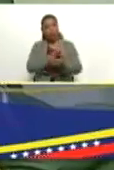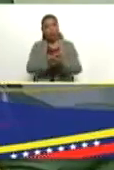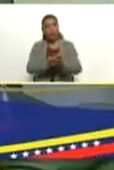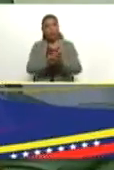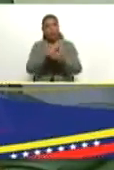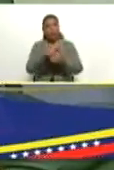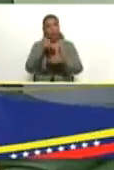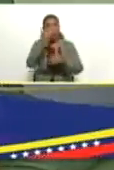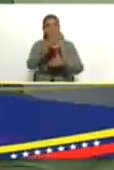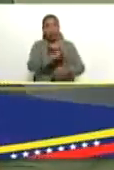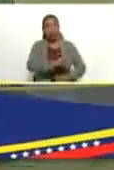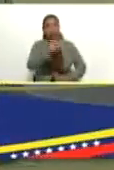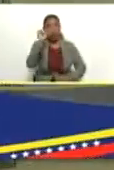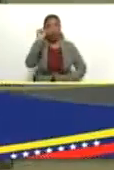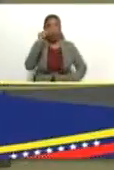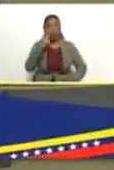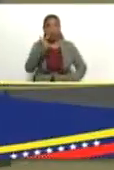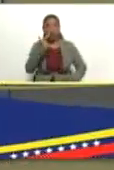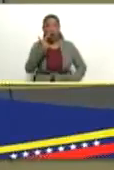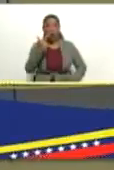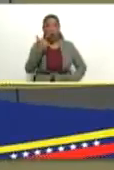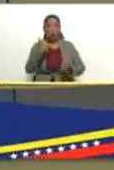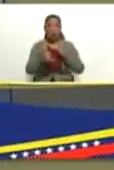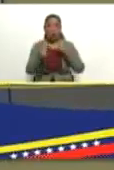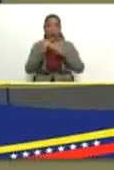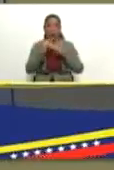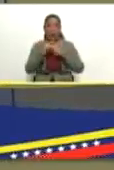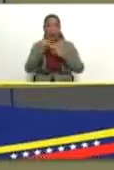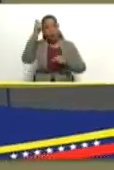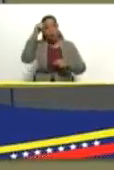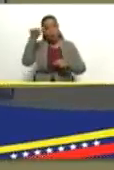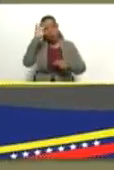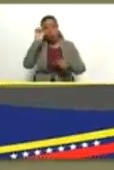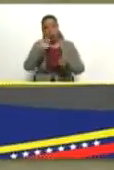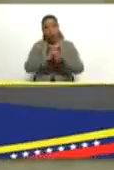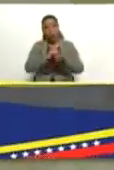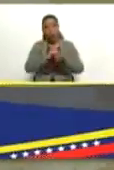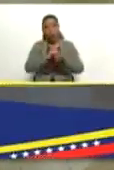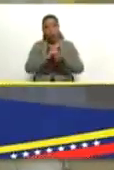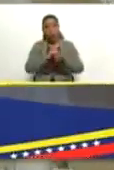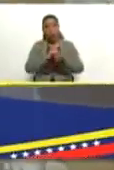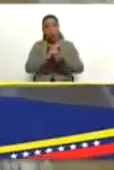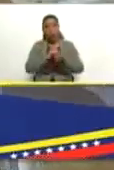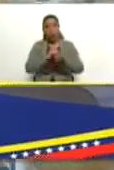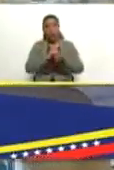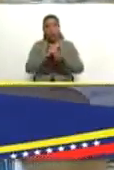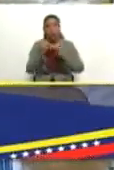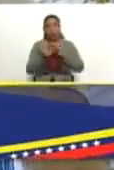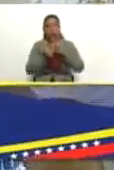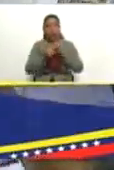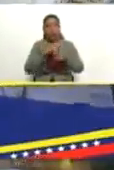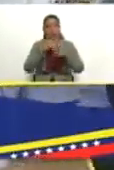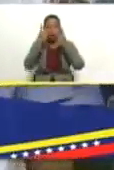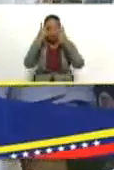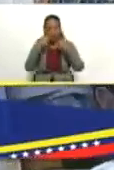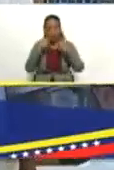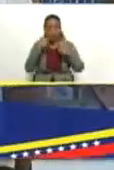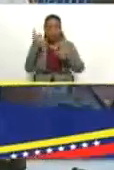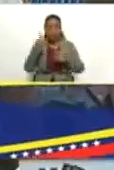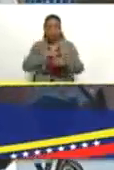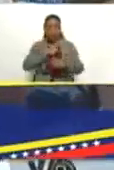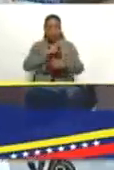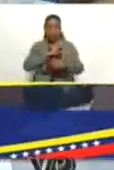el libertador remató la frase: un pueblo ignorante es instrumento ciego de su propia destrucción. Así jugaba esa